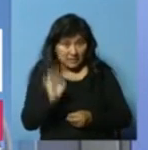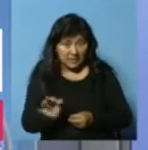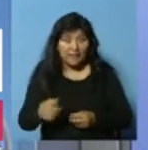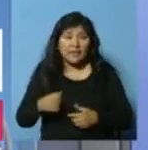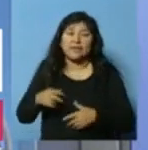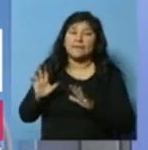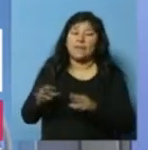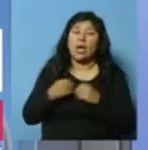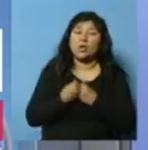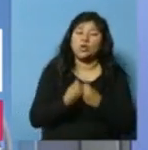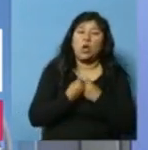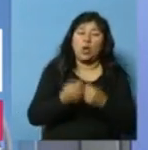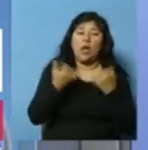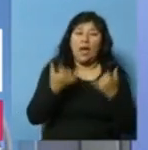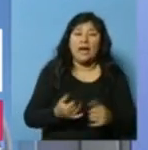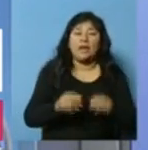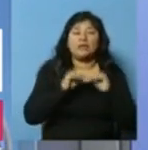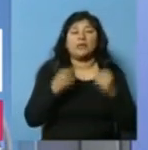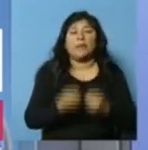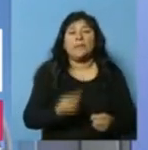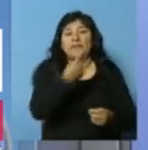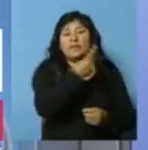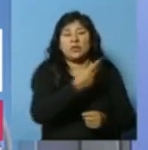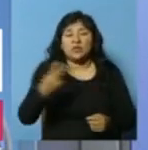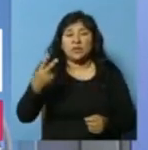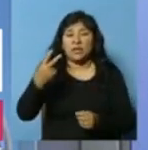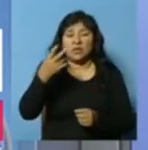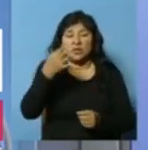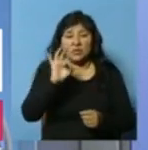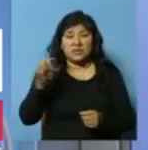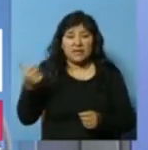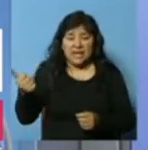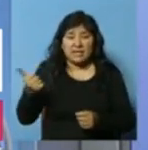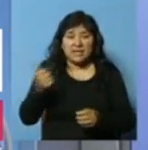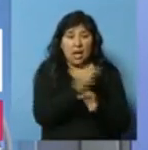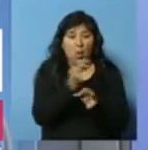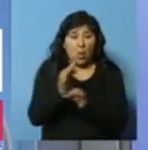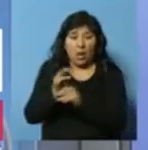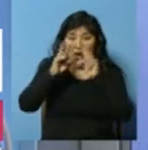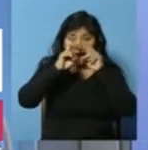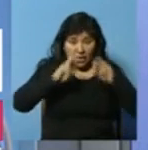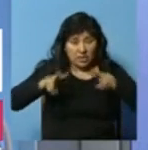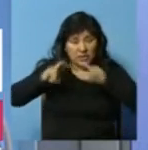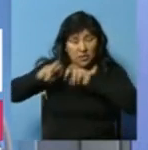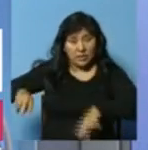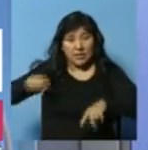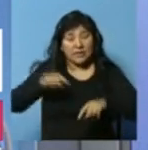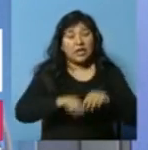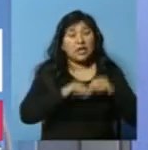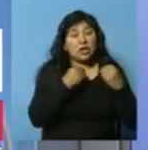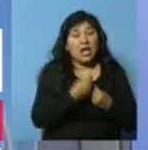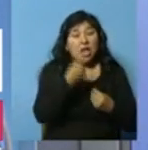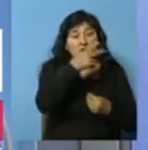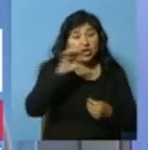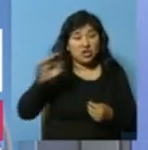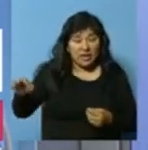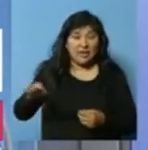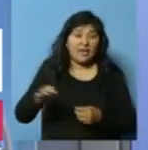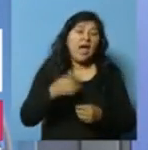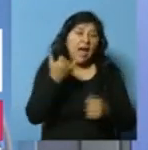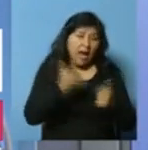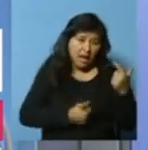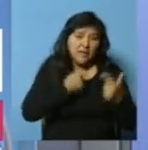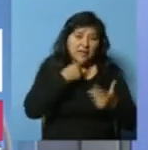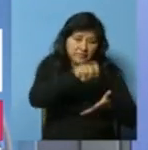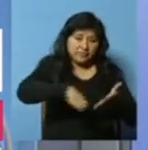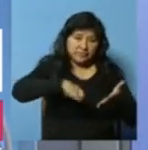hemos tenido 200 de los 206 escuelas 200 ha respondido hay